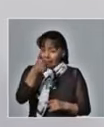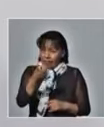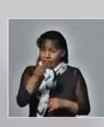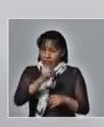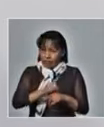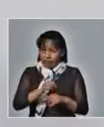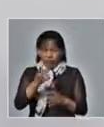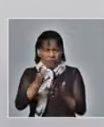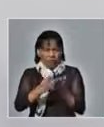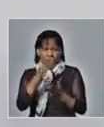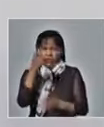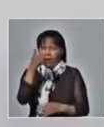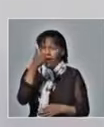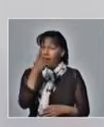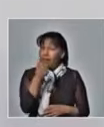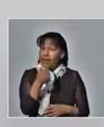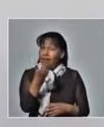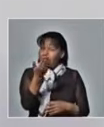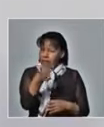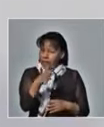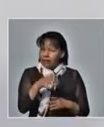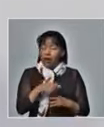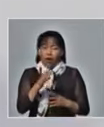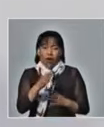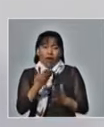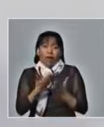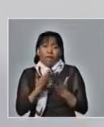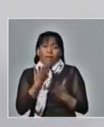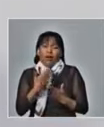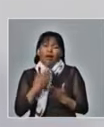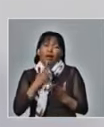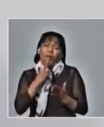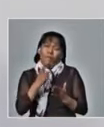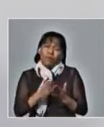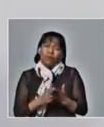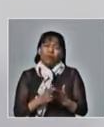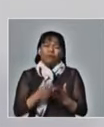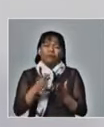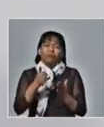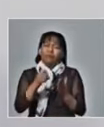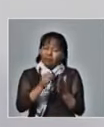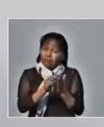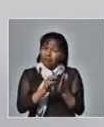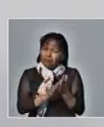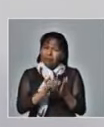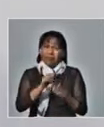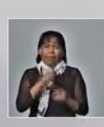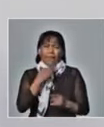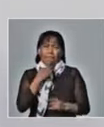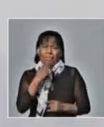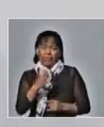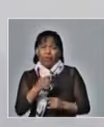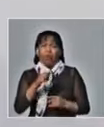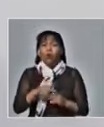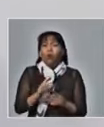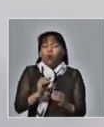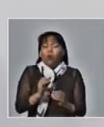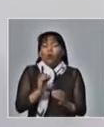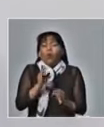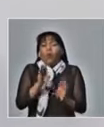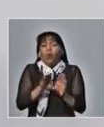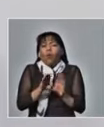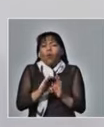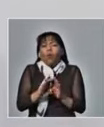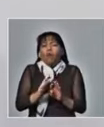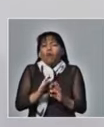Podemos ir por más y tenemos que hacerlo desde el Estado, mejorando trámites tan importantes como el impacto ambiental o la disposición de residuos, que nuestros amigos